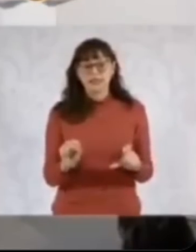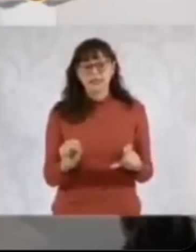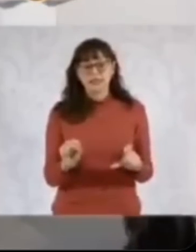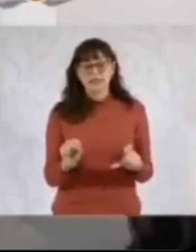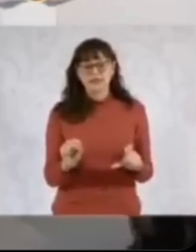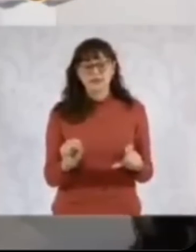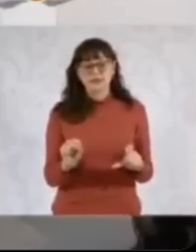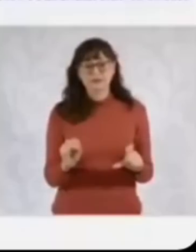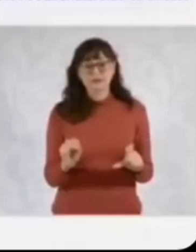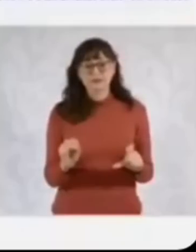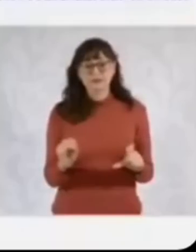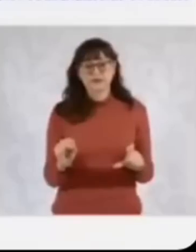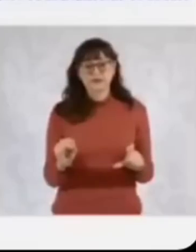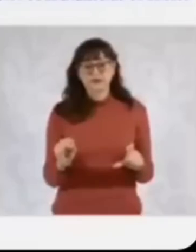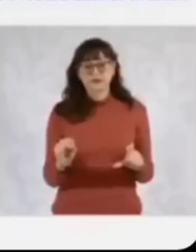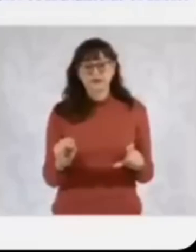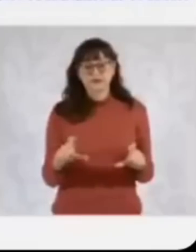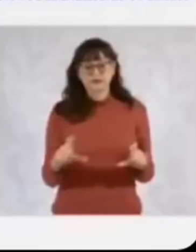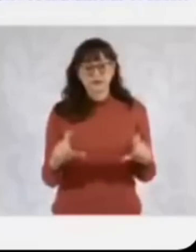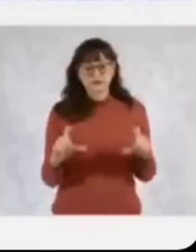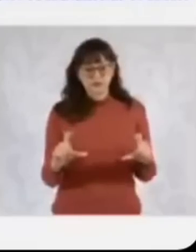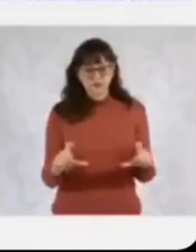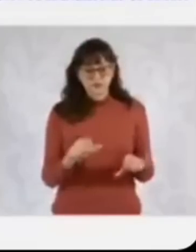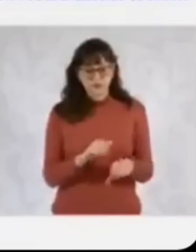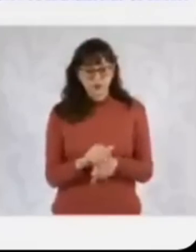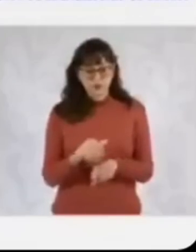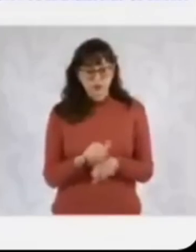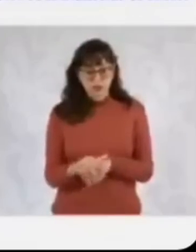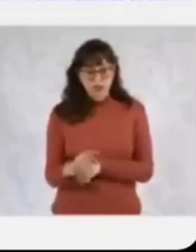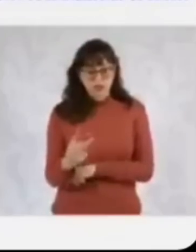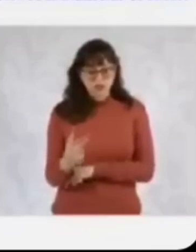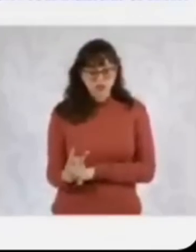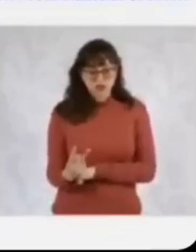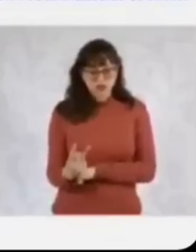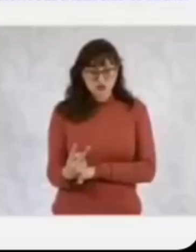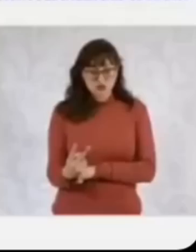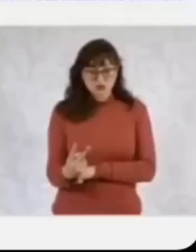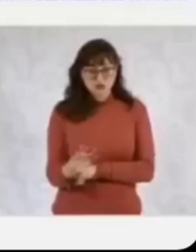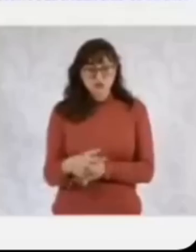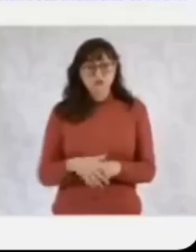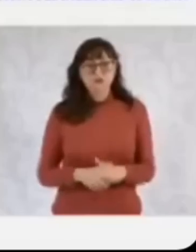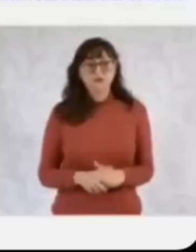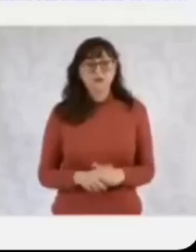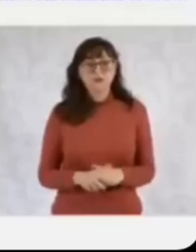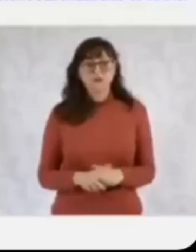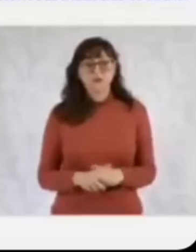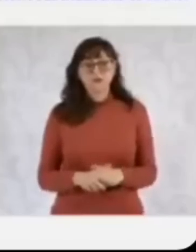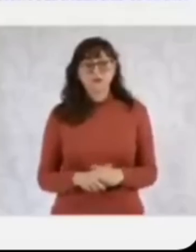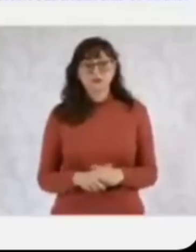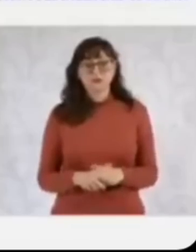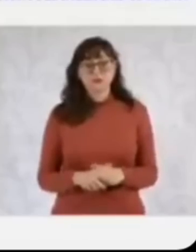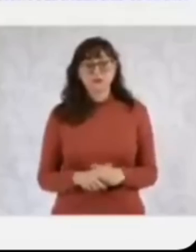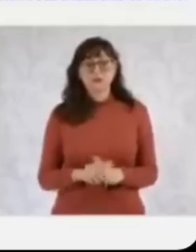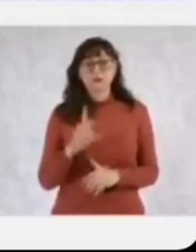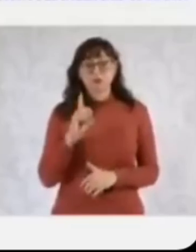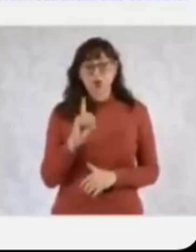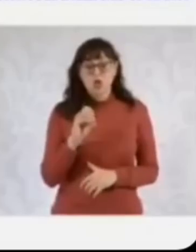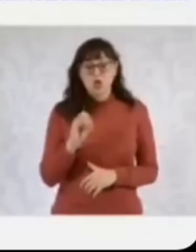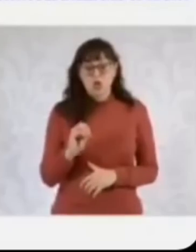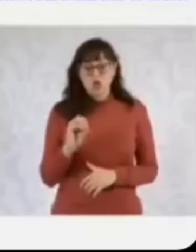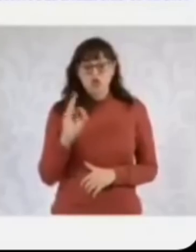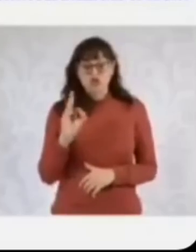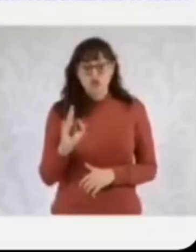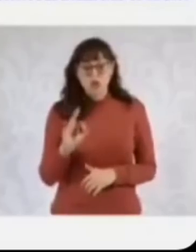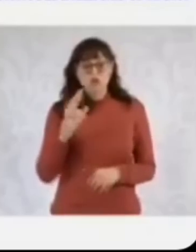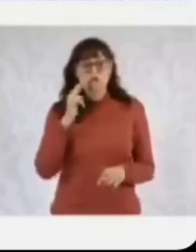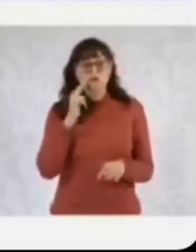Sheinbaum, donde le responde a esta jueza de nombre Nancy Juárez de Veracruz, le responde